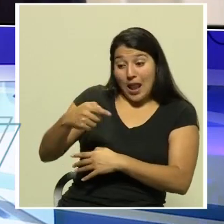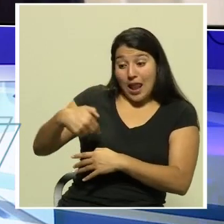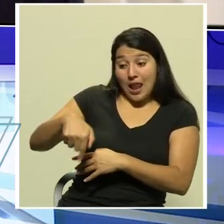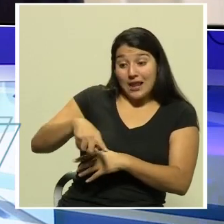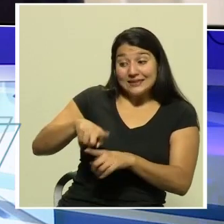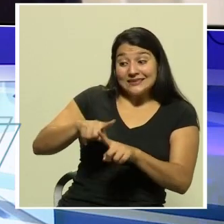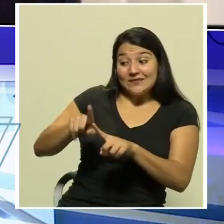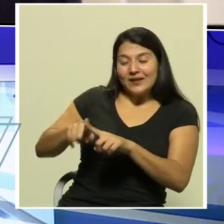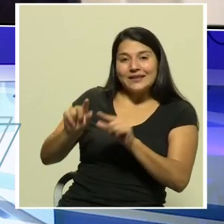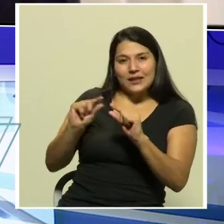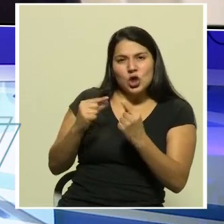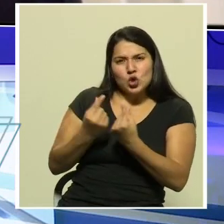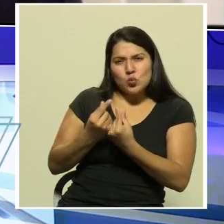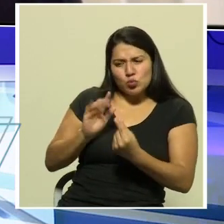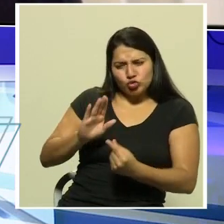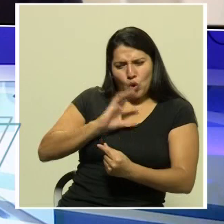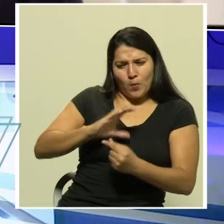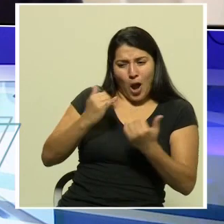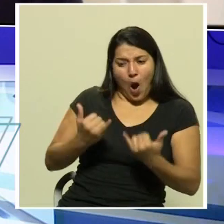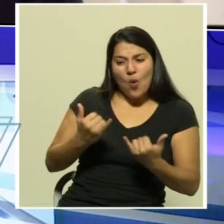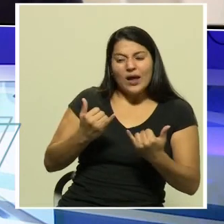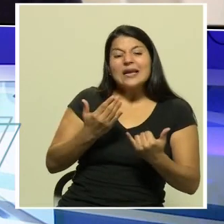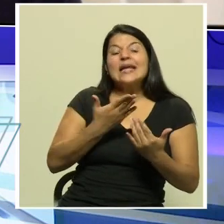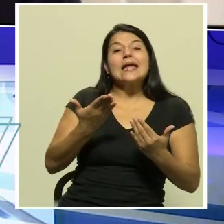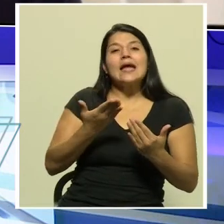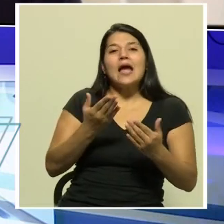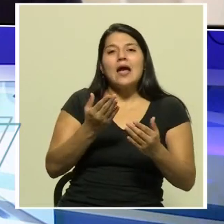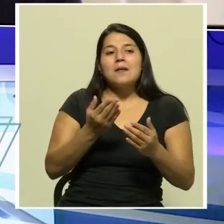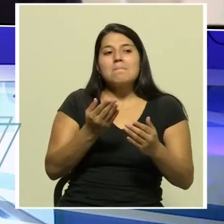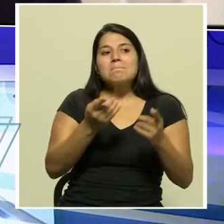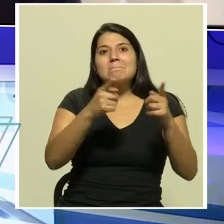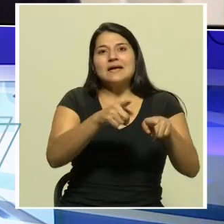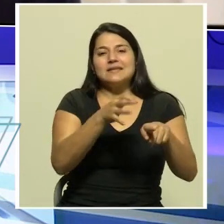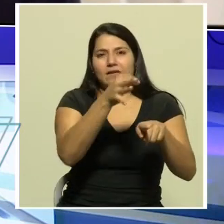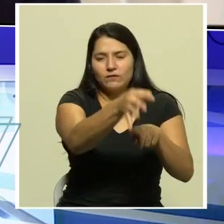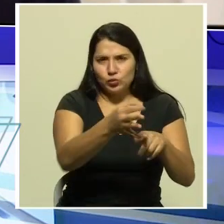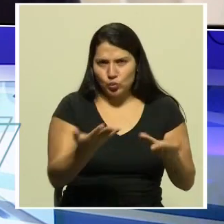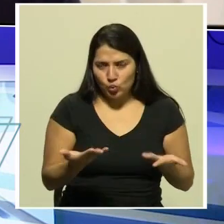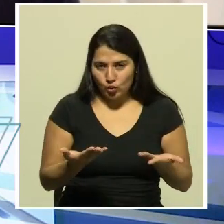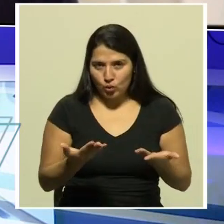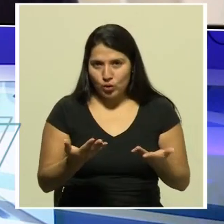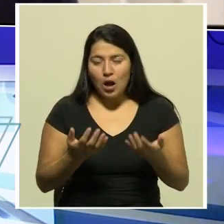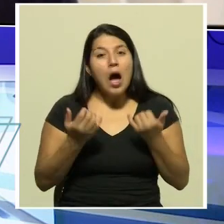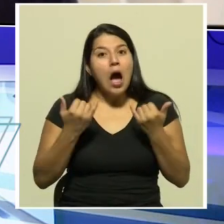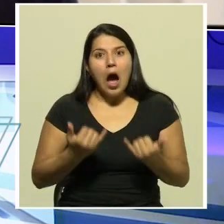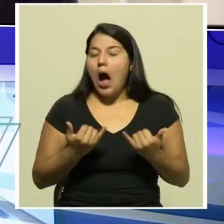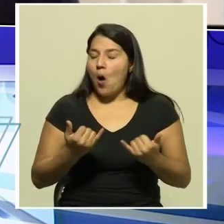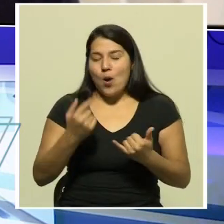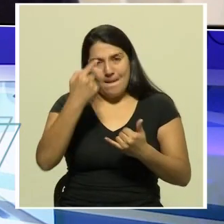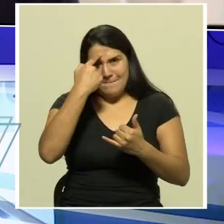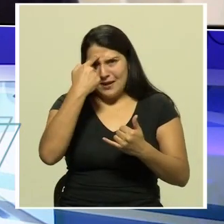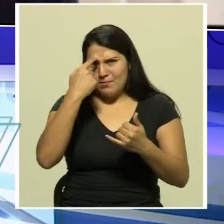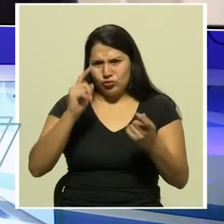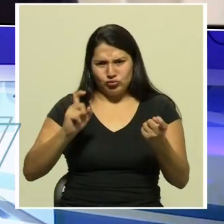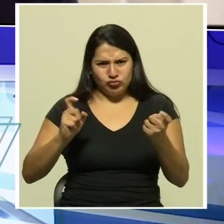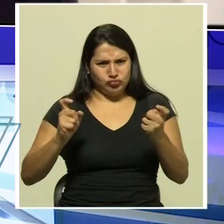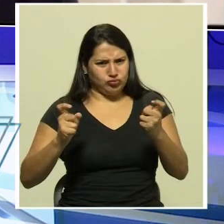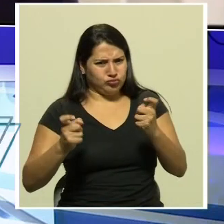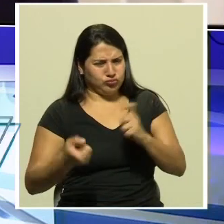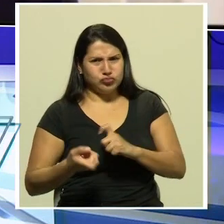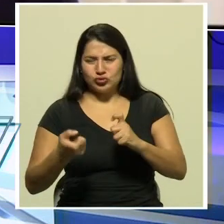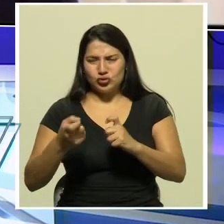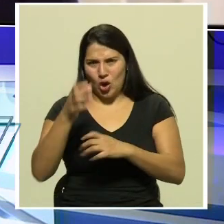nos encontramos, y esto para nadie es un secreto, en un periodo de rapidísima transformación cultural, donde grupos